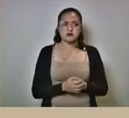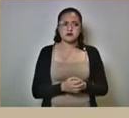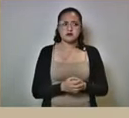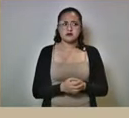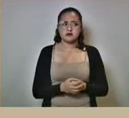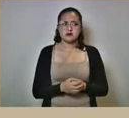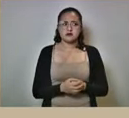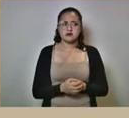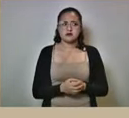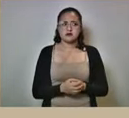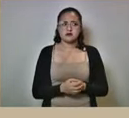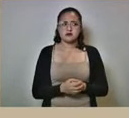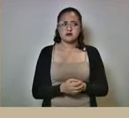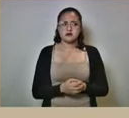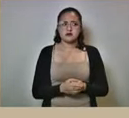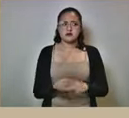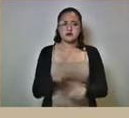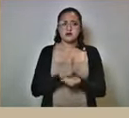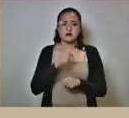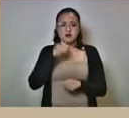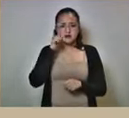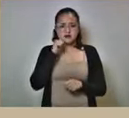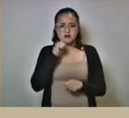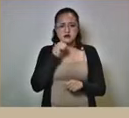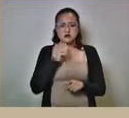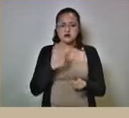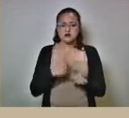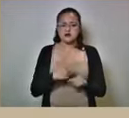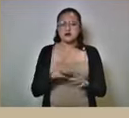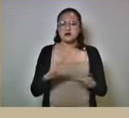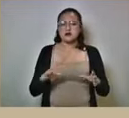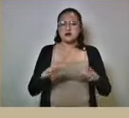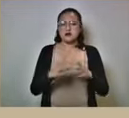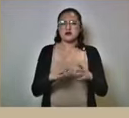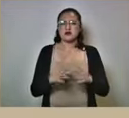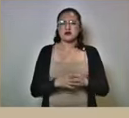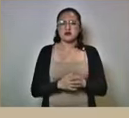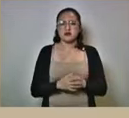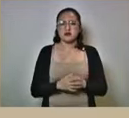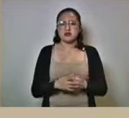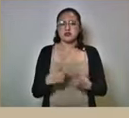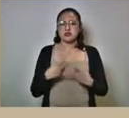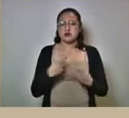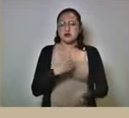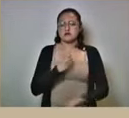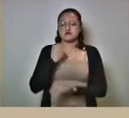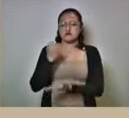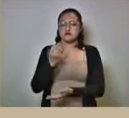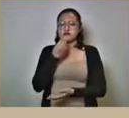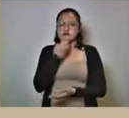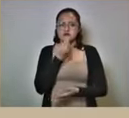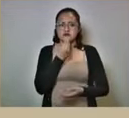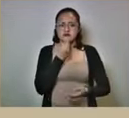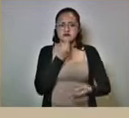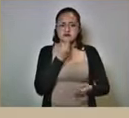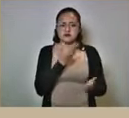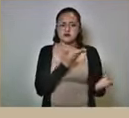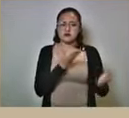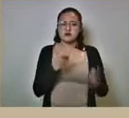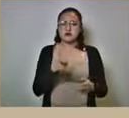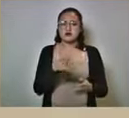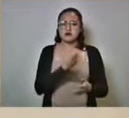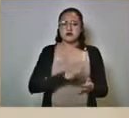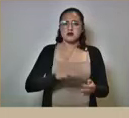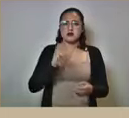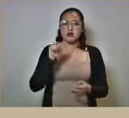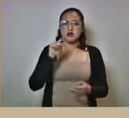que está otorgando. El día de ayer la avanzada, una avanzada que está entregando paquetes alimentarios, llegó a la colonia